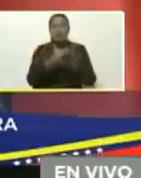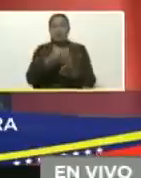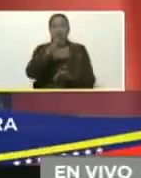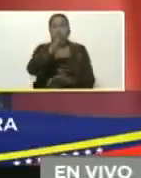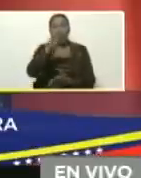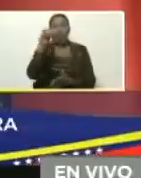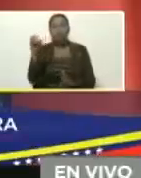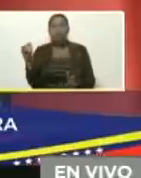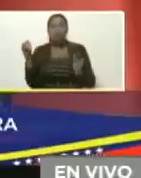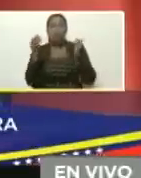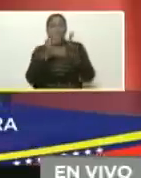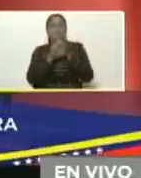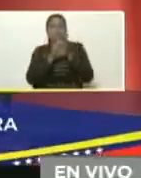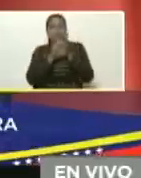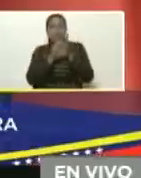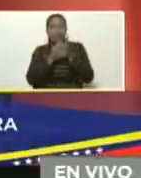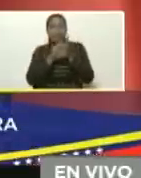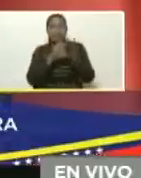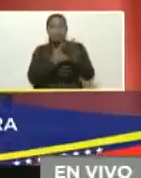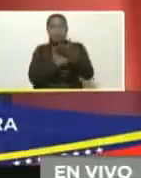400.000 millones, y